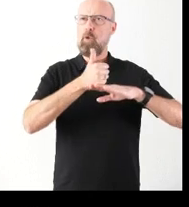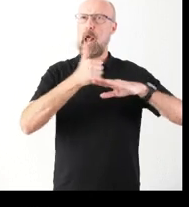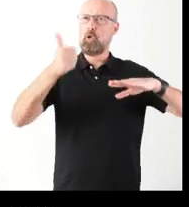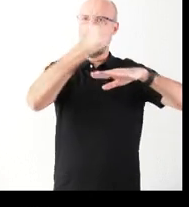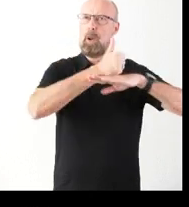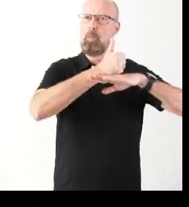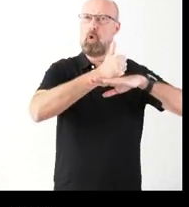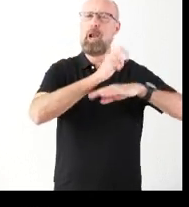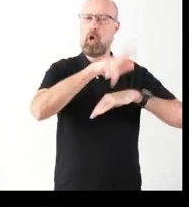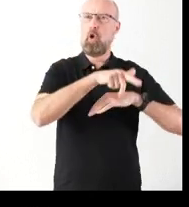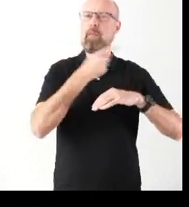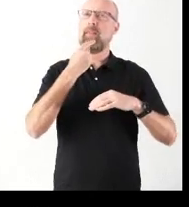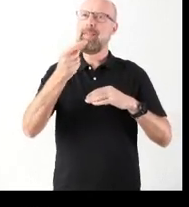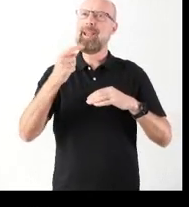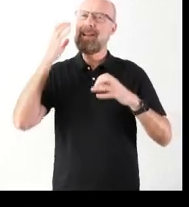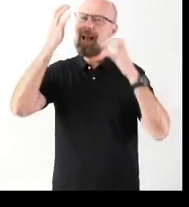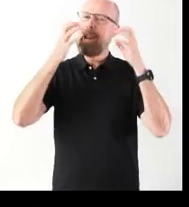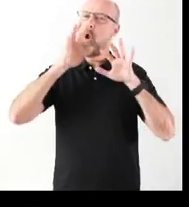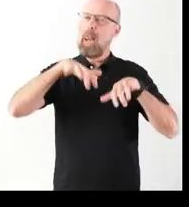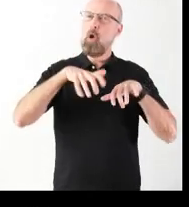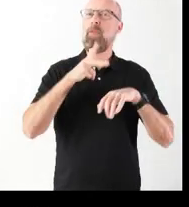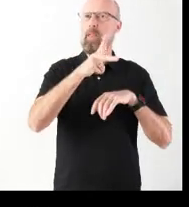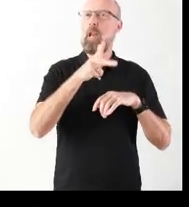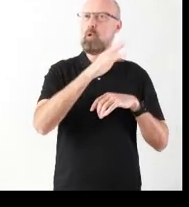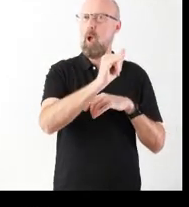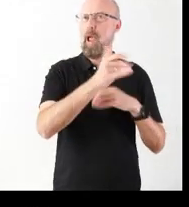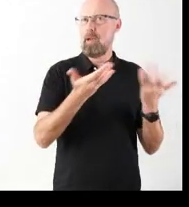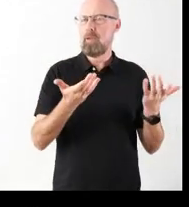a los ganaderos de la parte de León, de la parte de Castilla y León, en este caso.